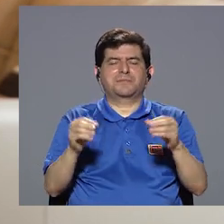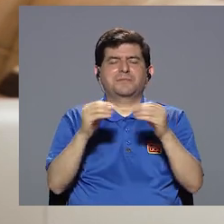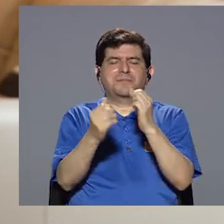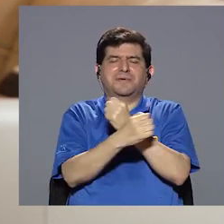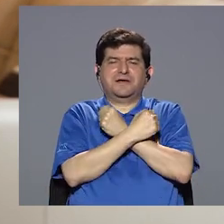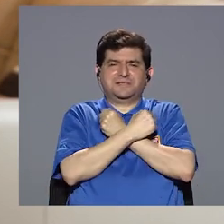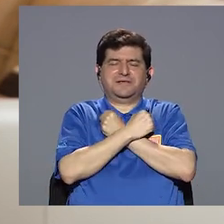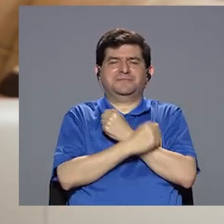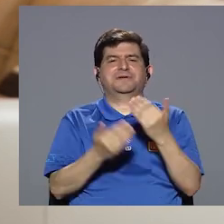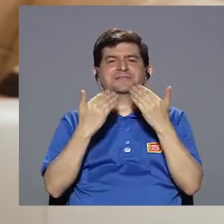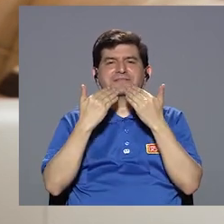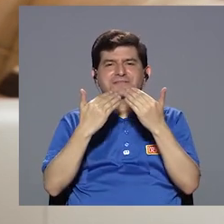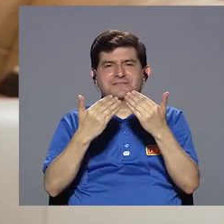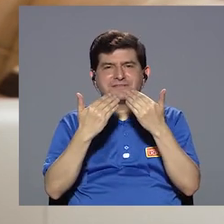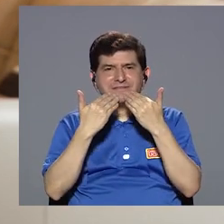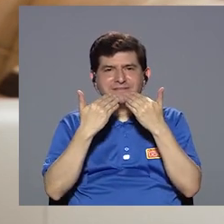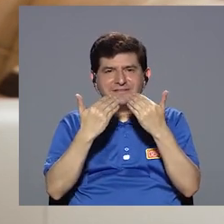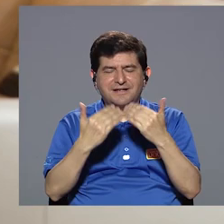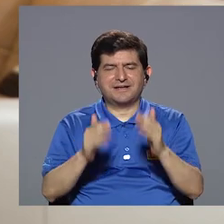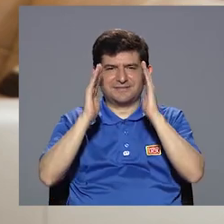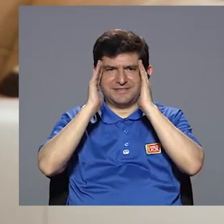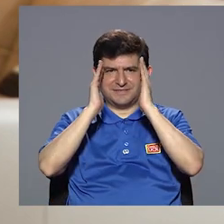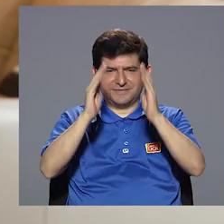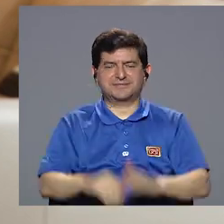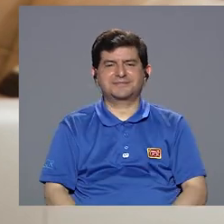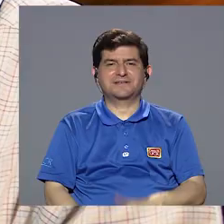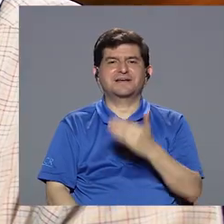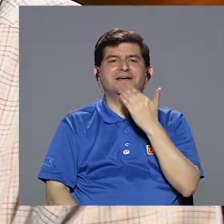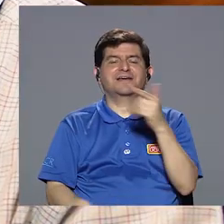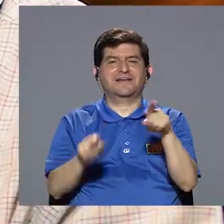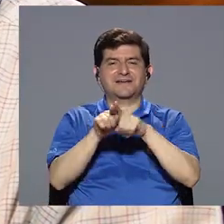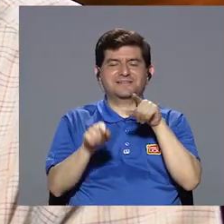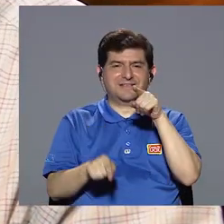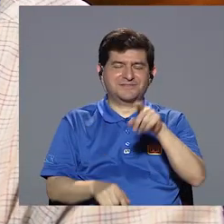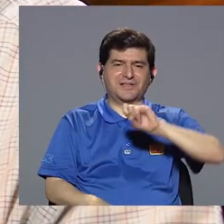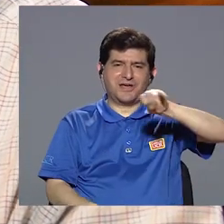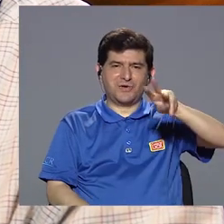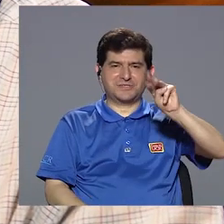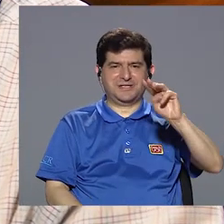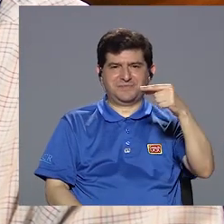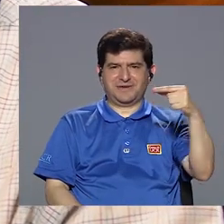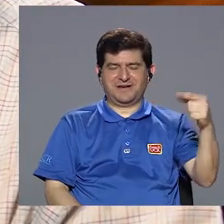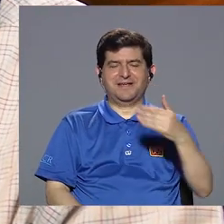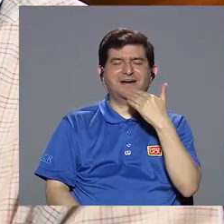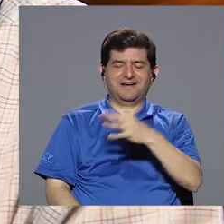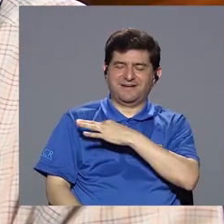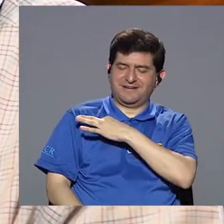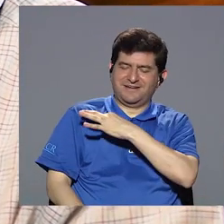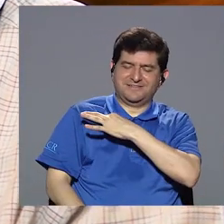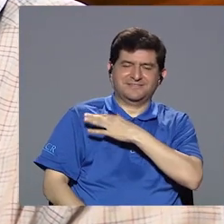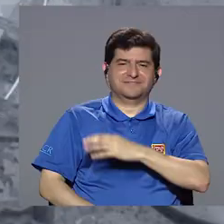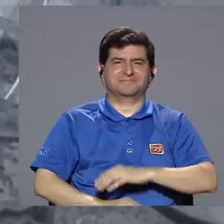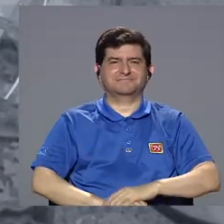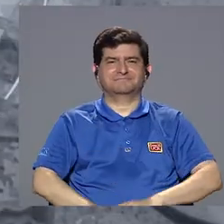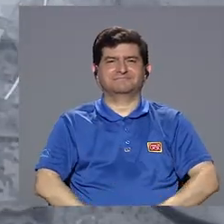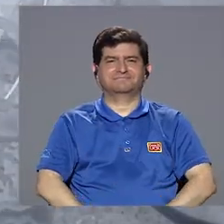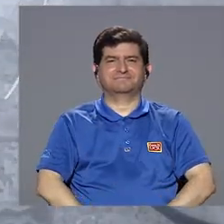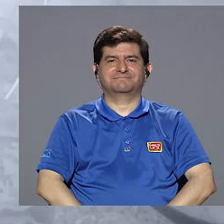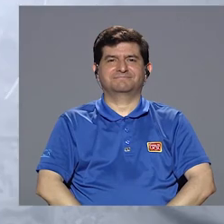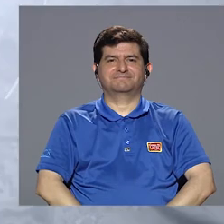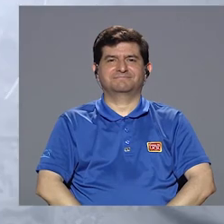más quieren muchísimas gracias por su atención y muchas gracias a vos josemaría muchas gracias por la invitación